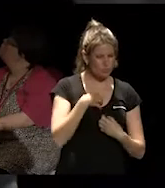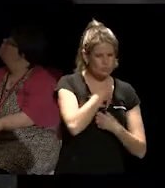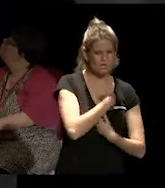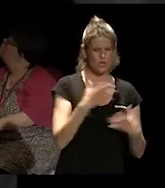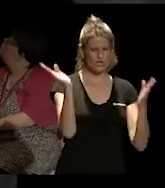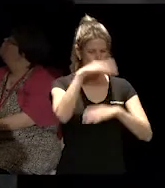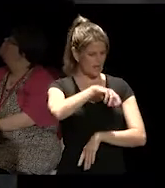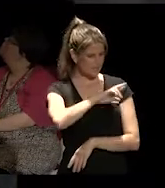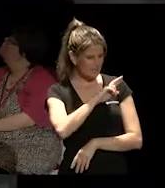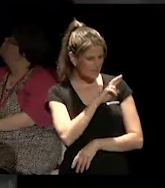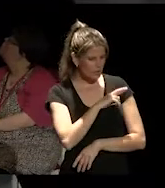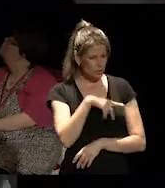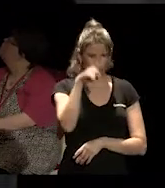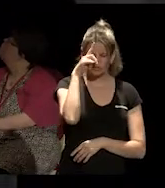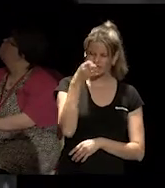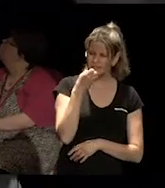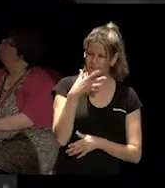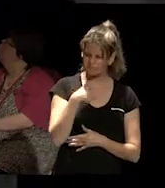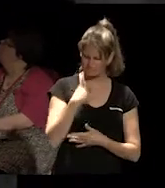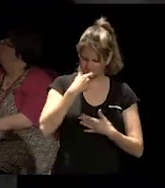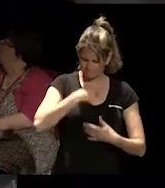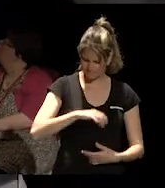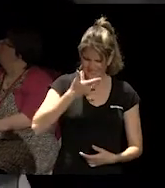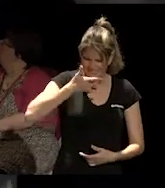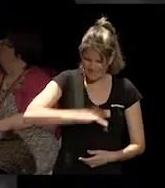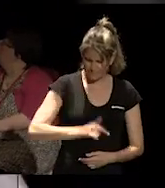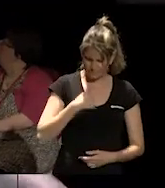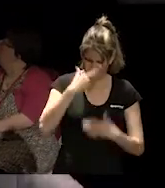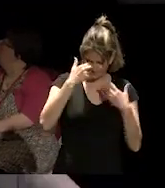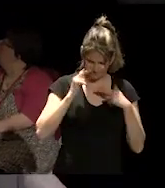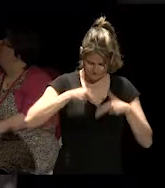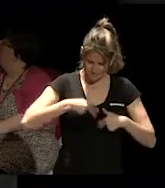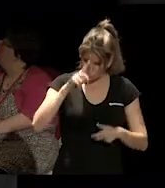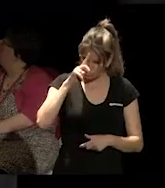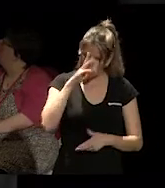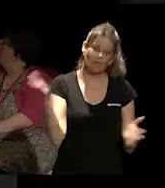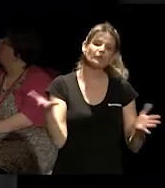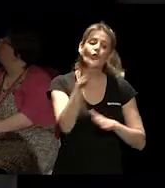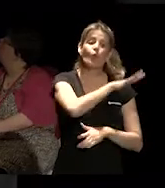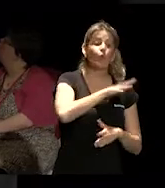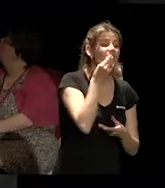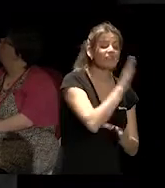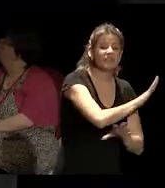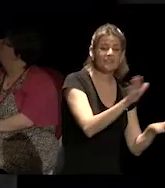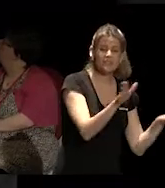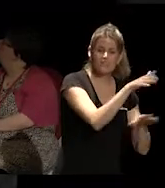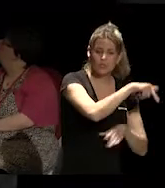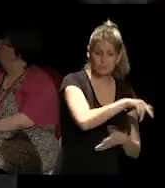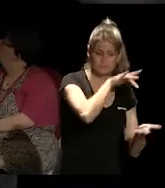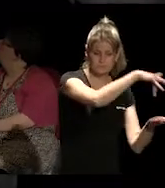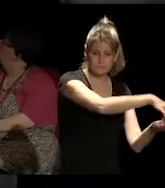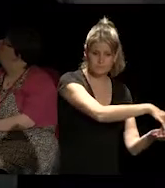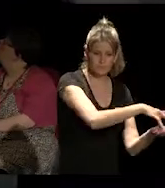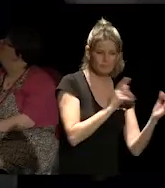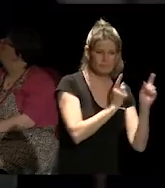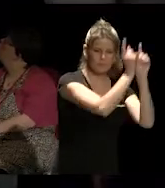quién es y que en un viaje metafórico en un lugar fantástico se encuentra a un